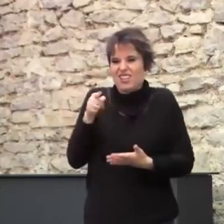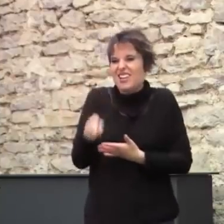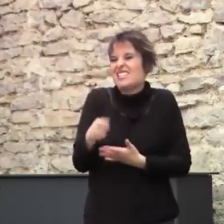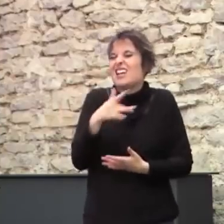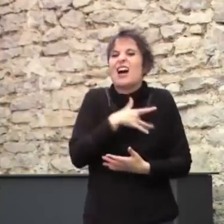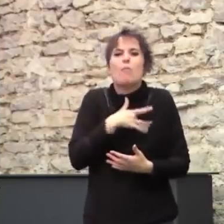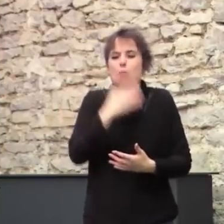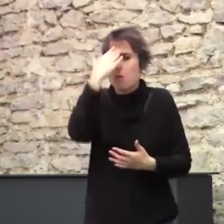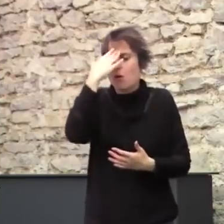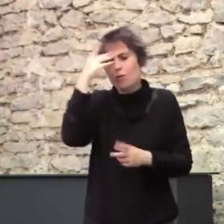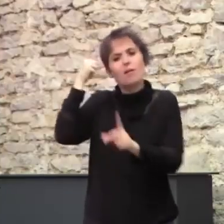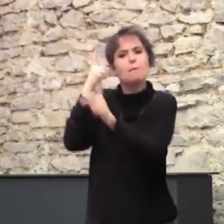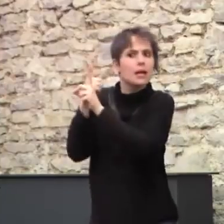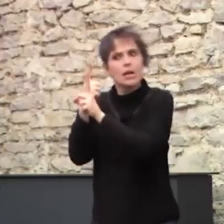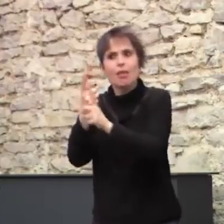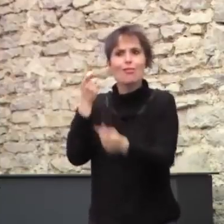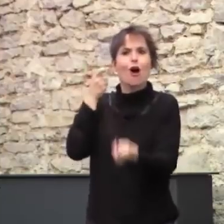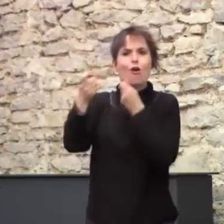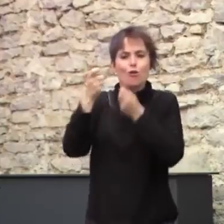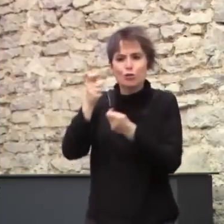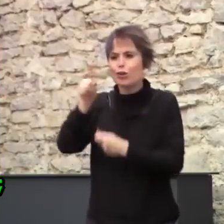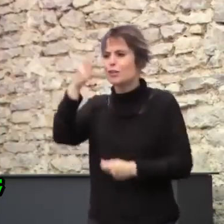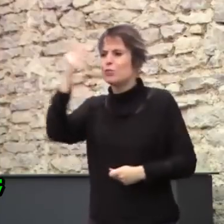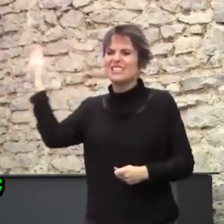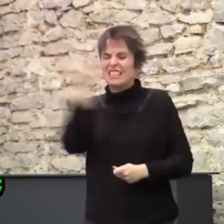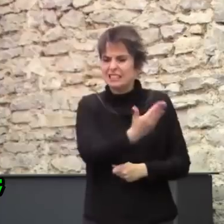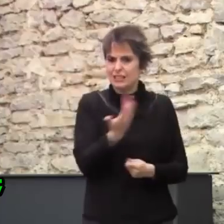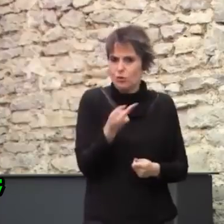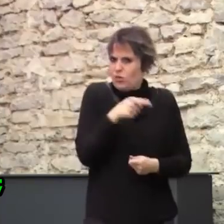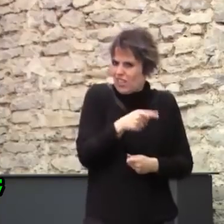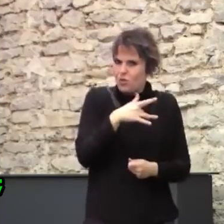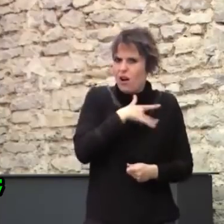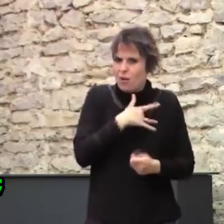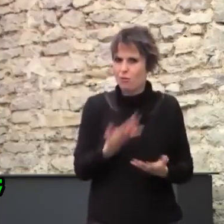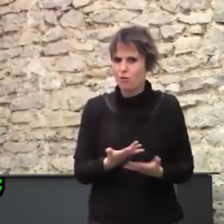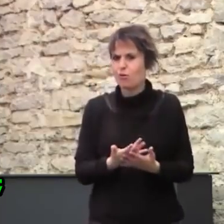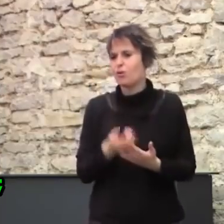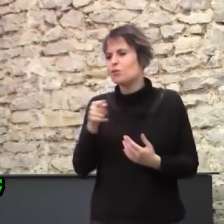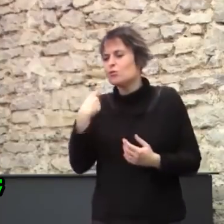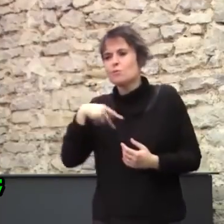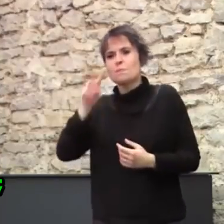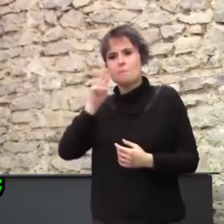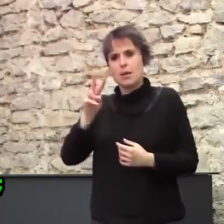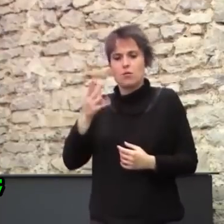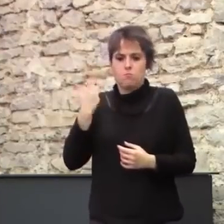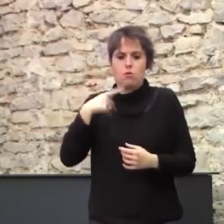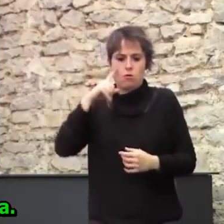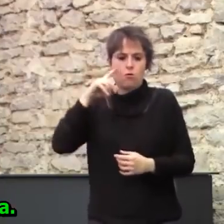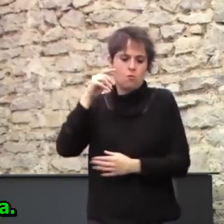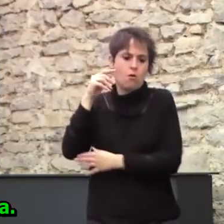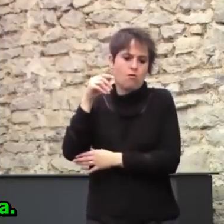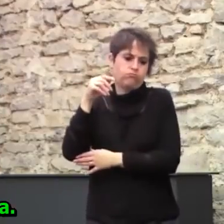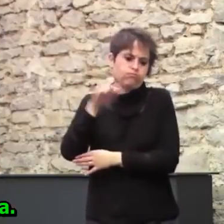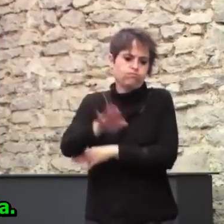ese, no? Ese amor basado en la vigilancia, el control y luego el castigo. Es que es todo como muy, yo lo veo como muy fascista, ¿no? Es